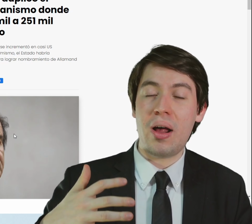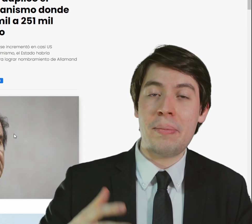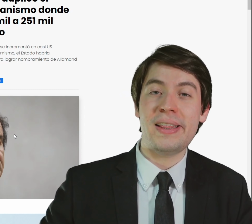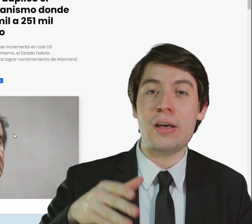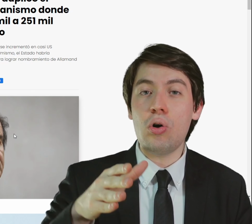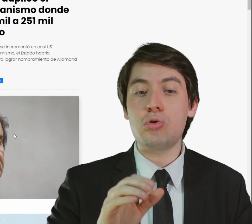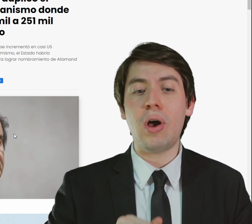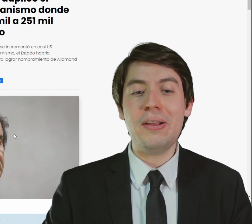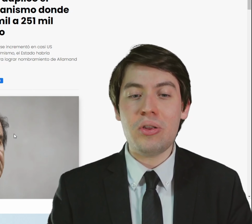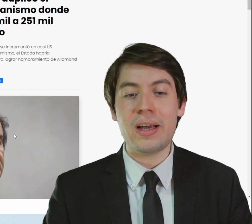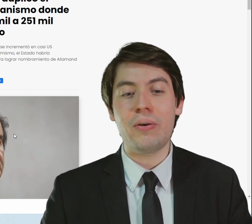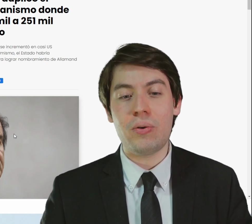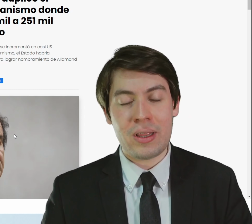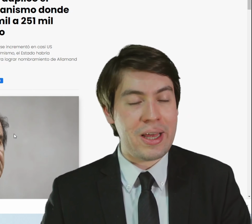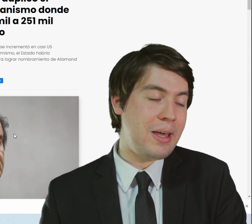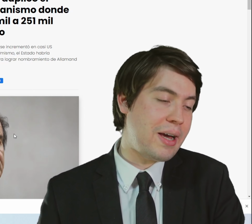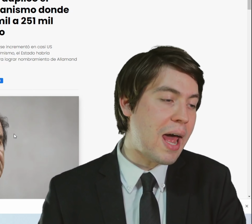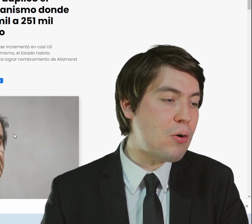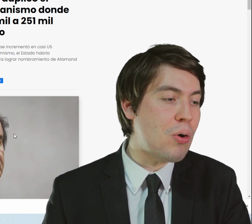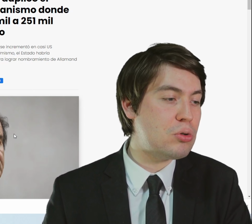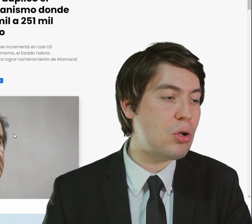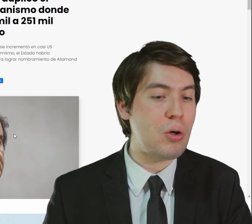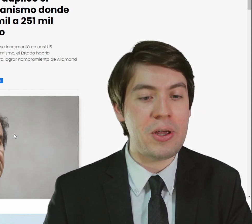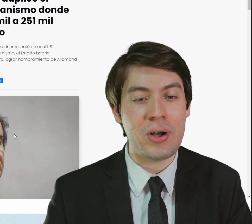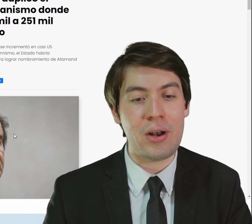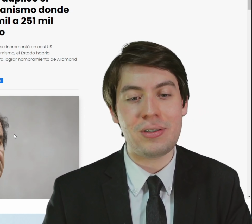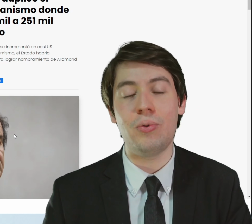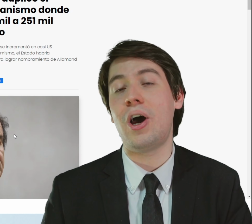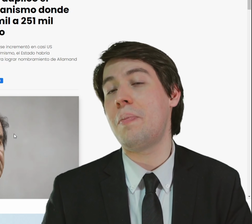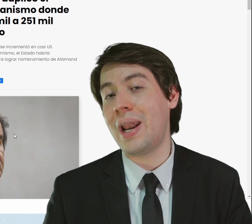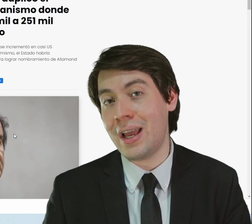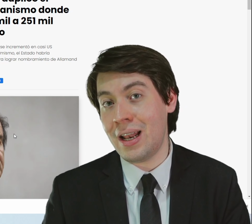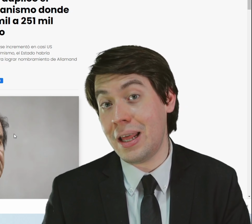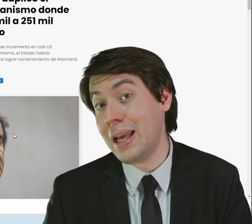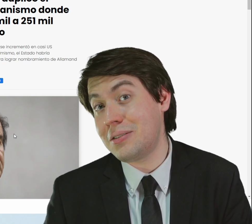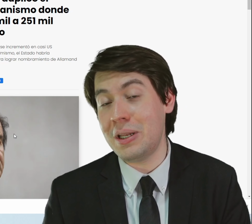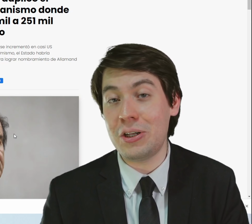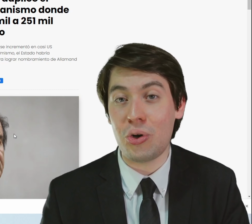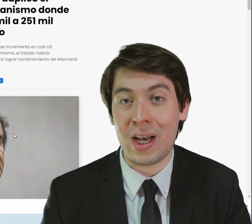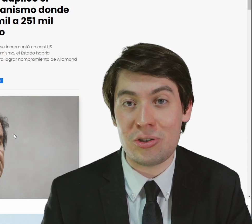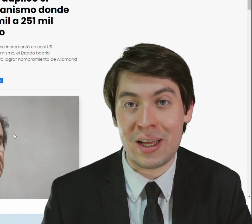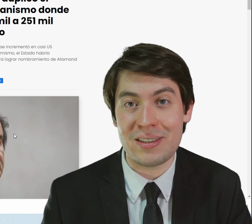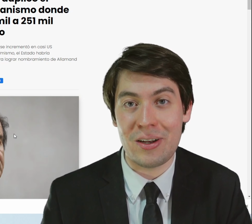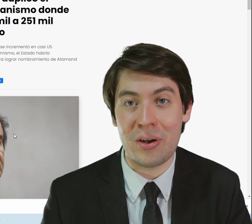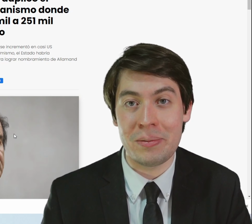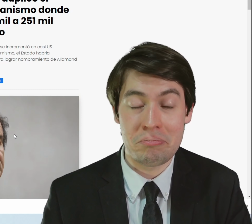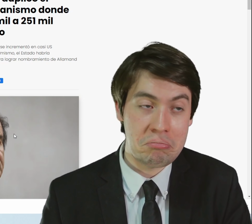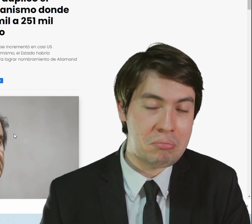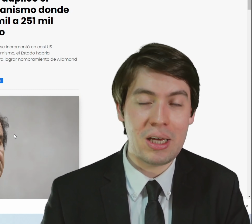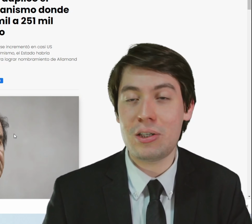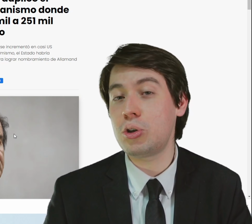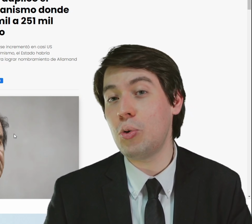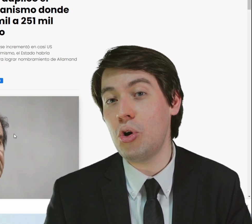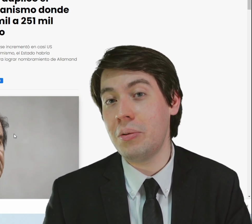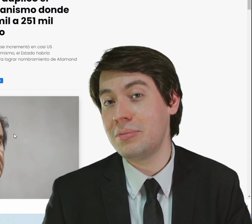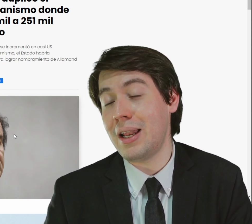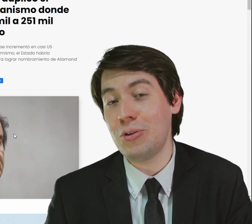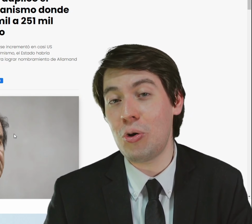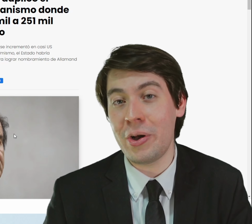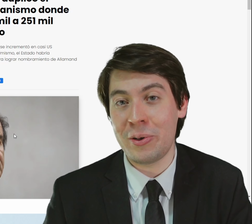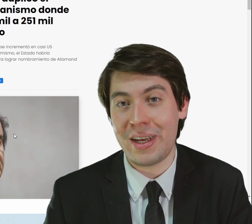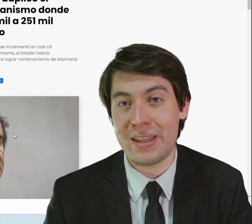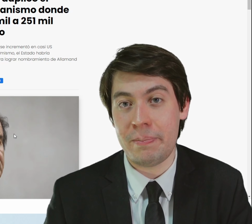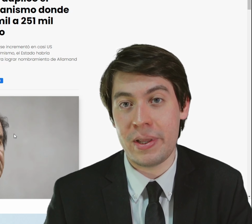sea probablemente ocho años de cargo con sueldo millonario asegurado para el ex ministro relaciones exteriores y se lo aseguro